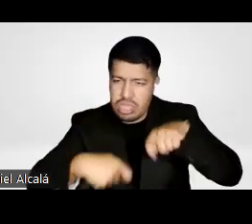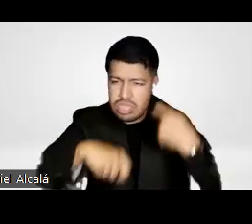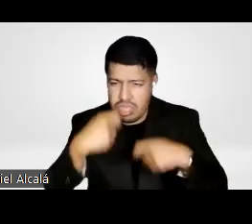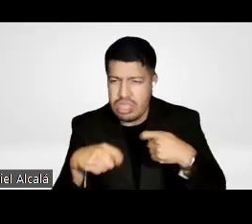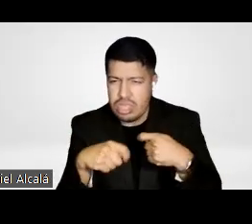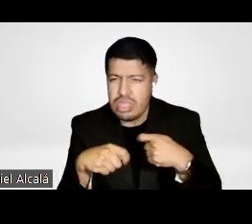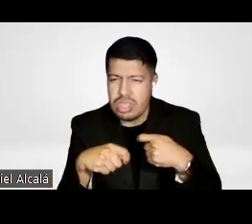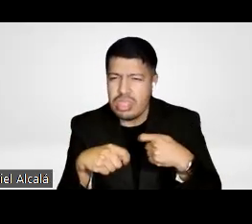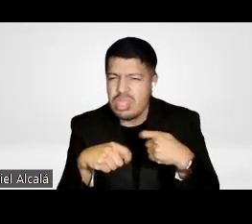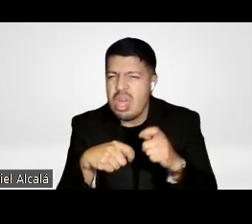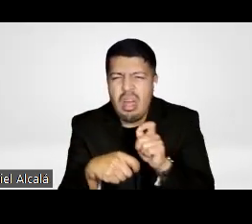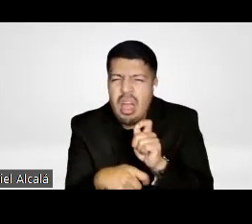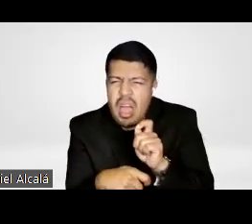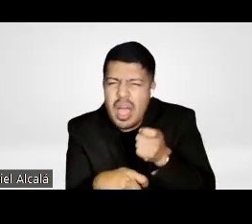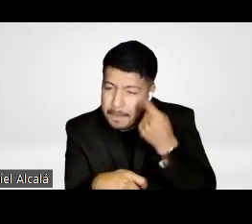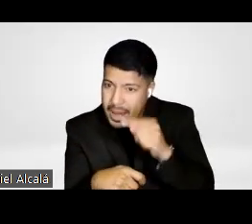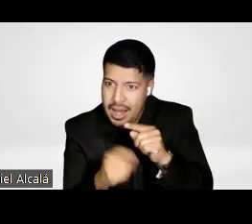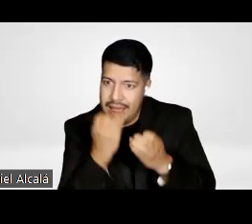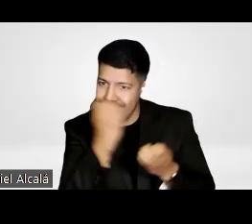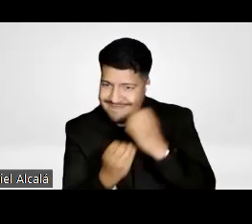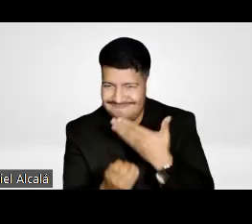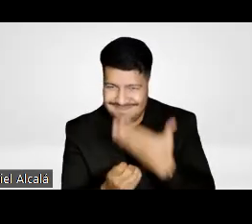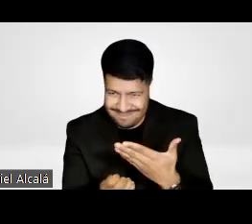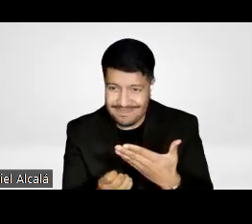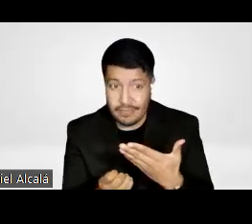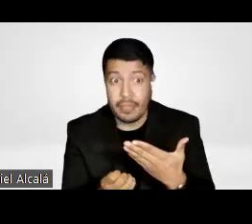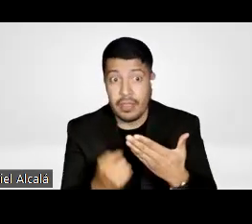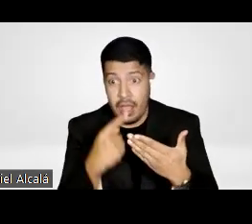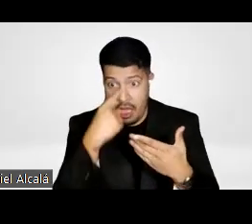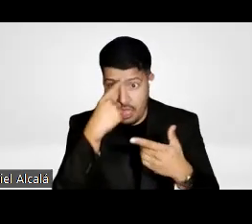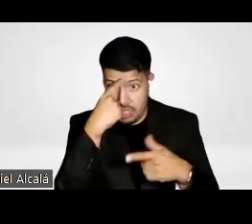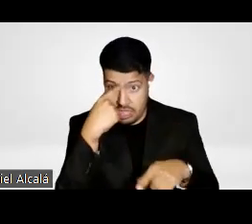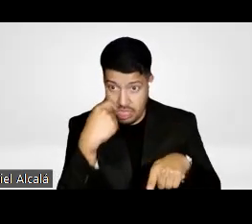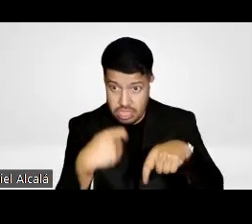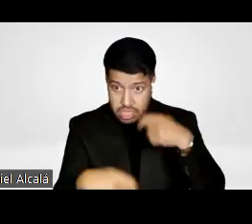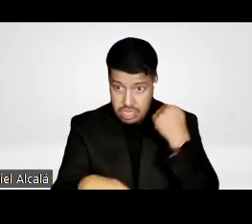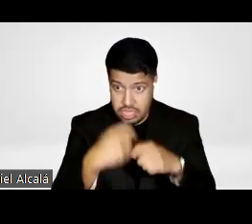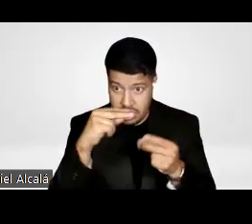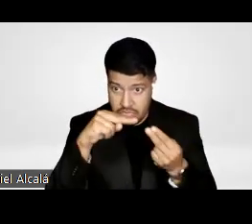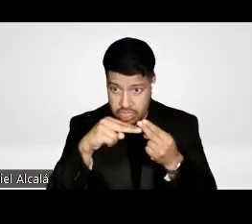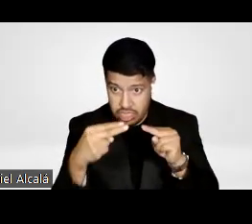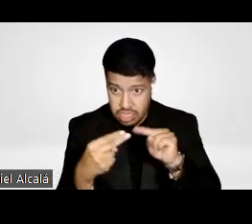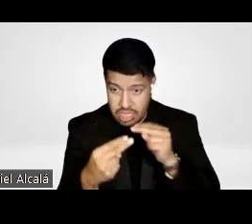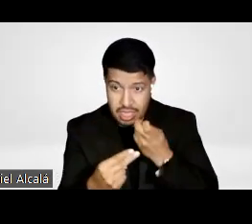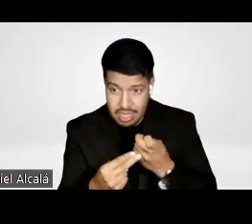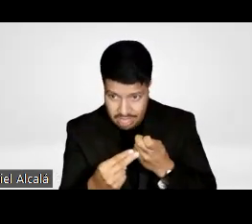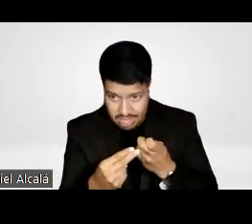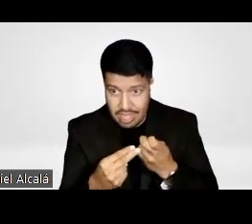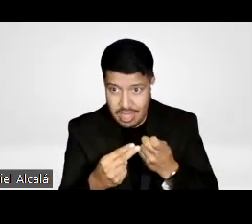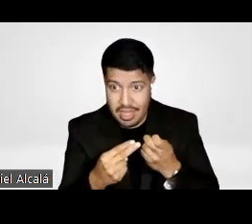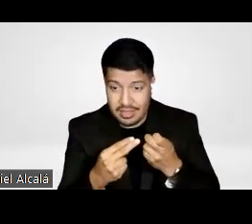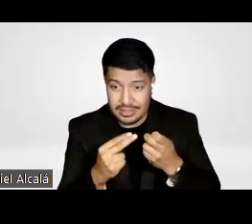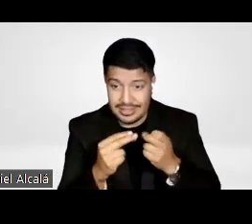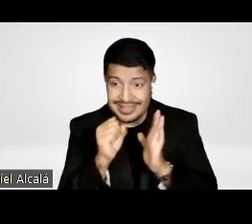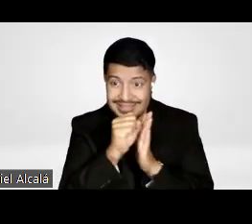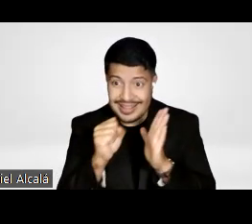tempranamente estos diagnósticos. Neuroplasticidad es la capacidad que tiene el sistema nervioso de madurar y de